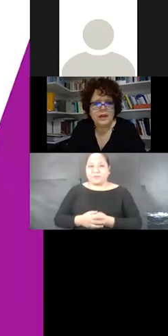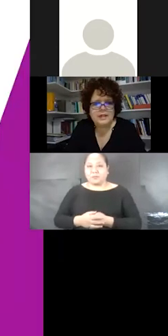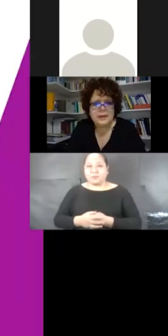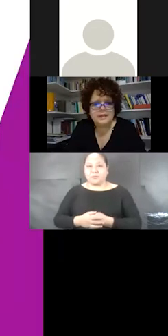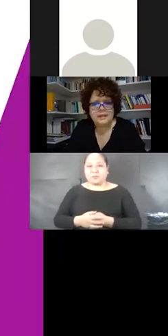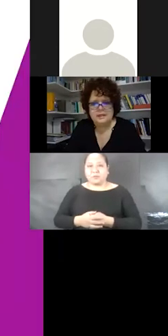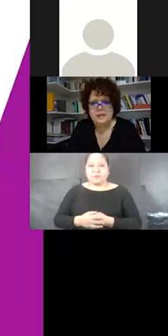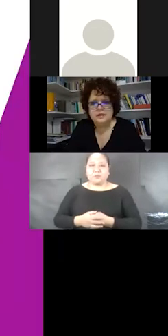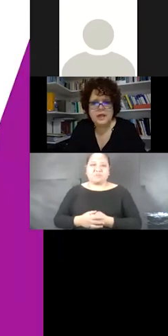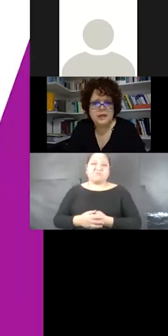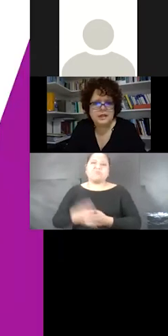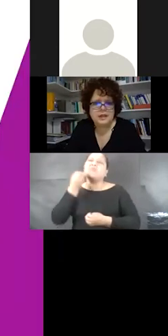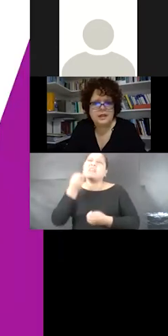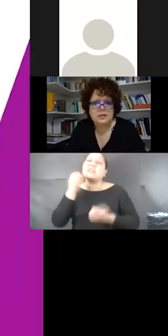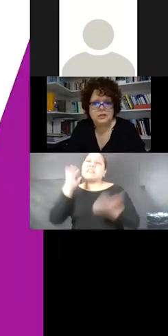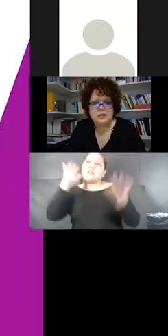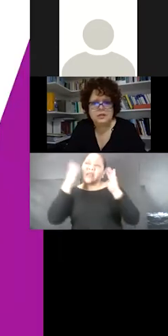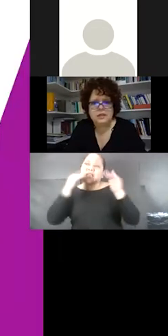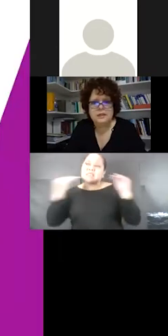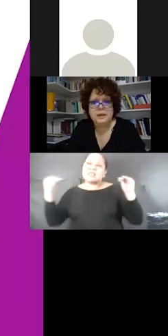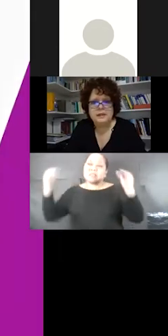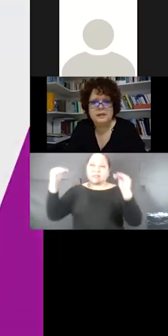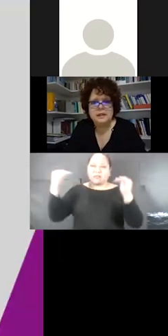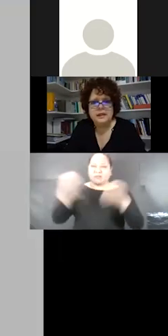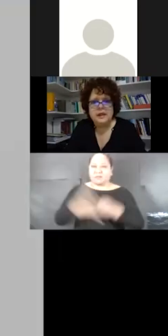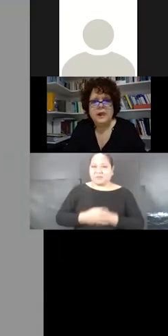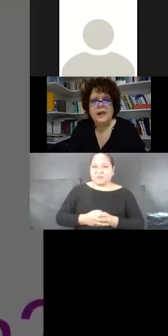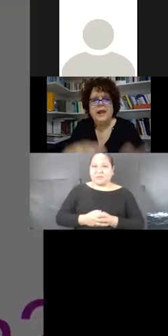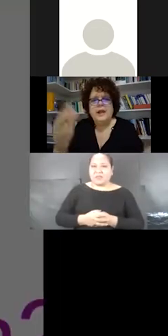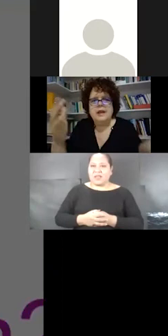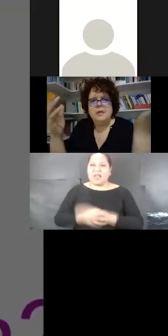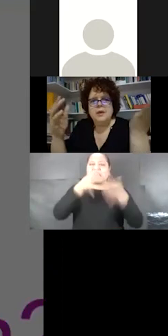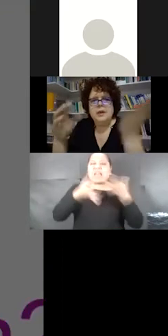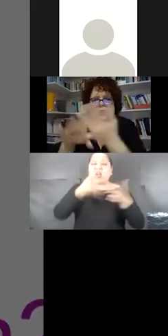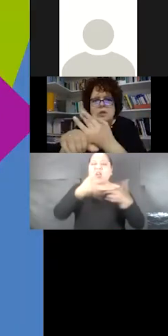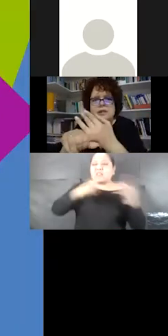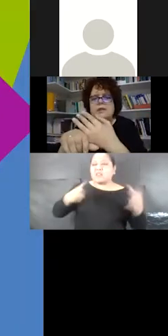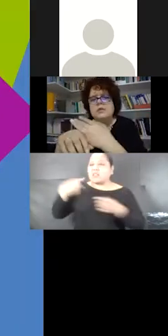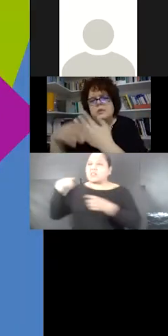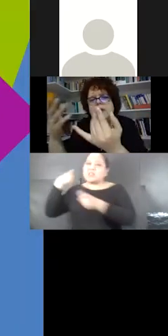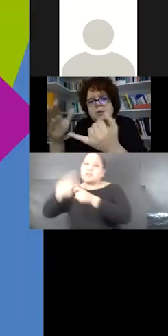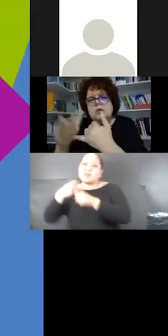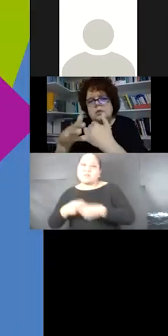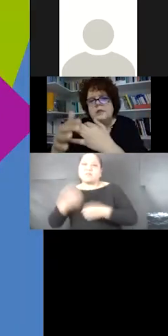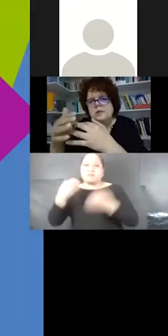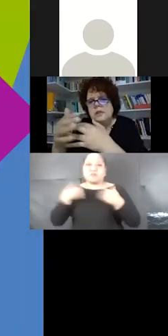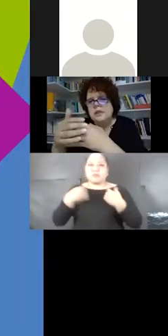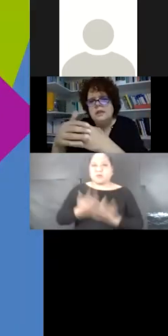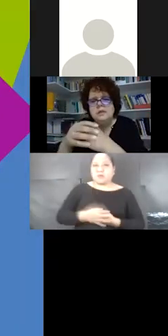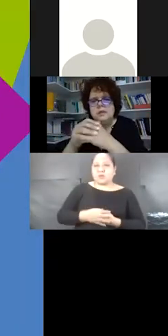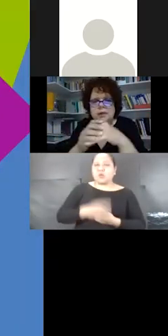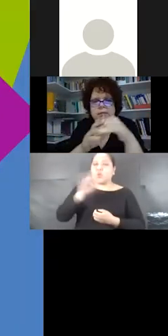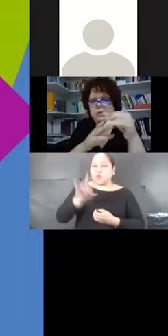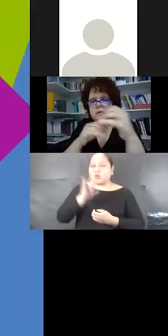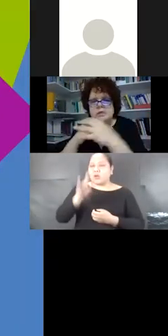Ahora, ¿en qué se parece? Esto ya a grandes rasgos, ¿no? ¿En qué se parece? ¿En qué forman oraciones? Usamos los sustantivos,